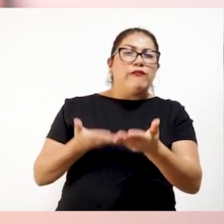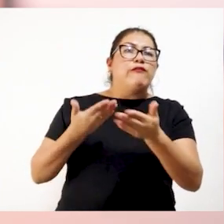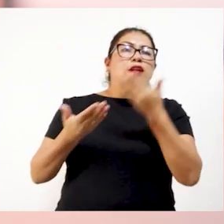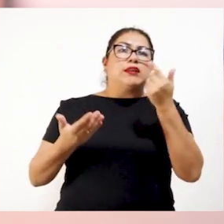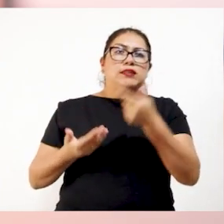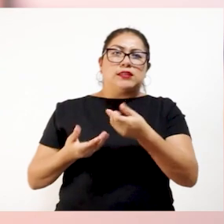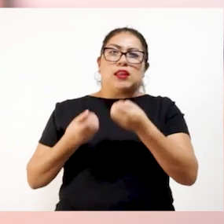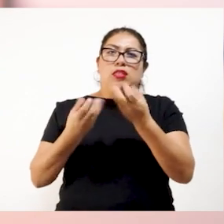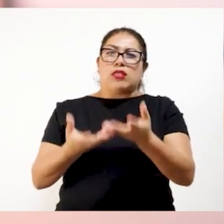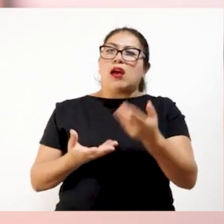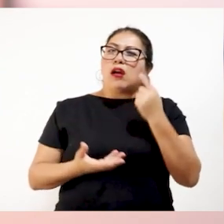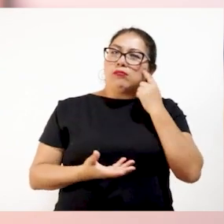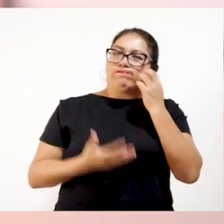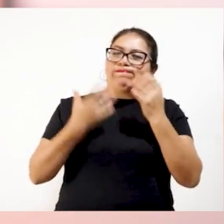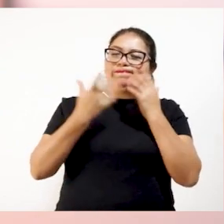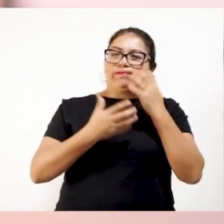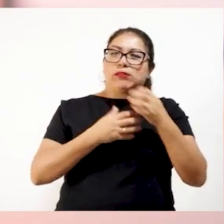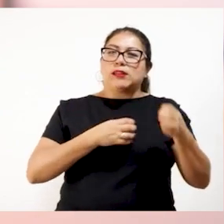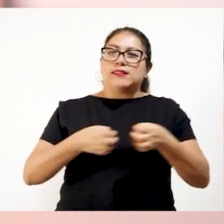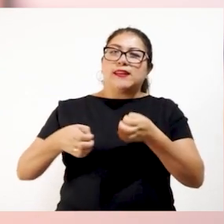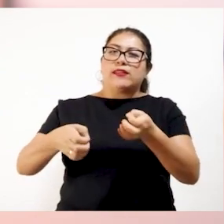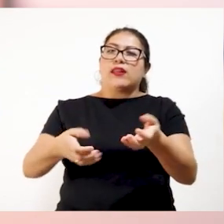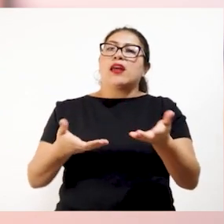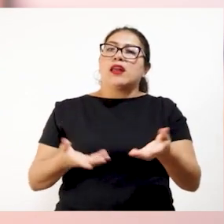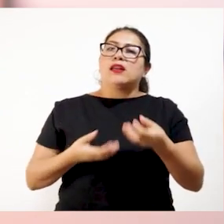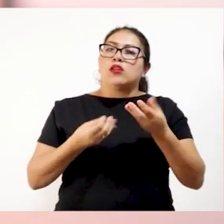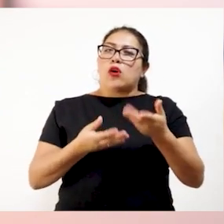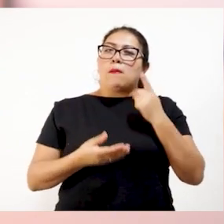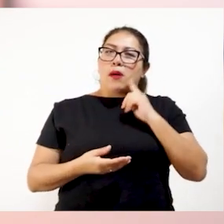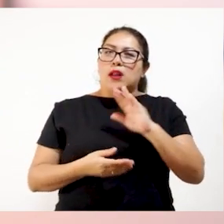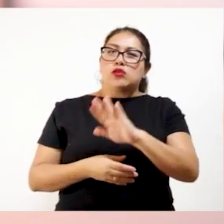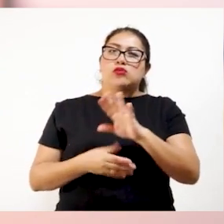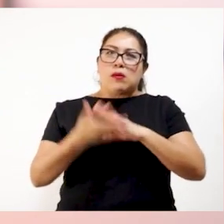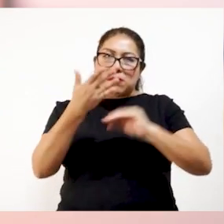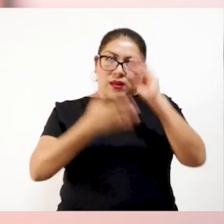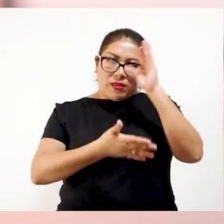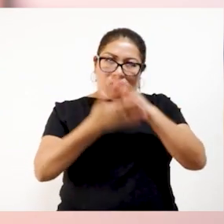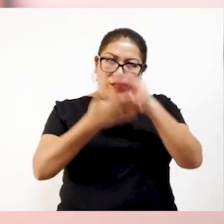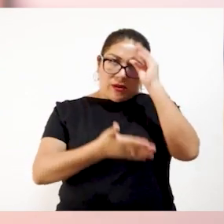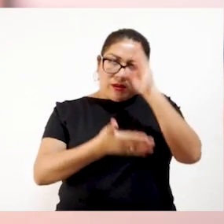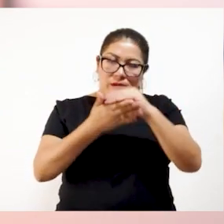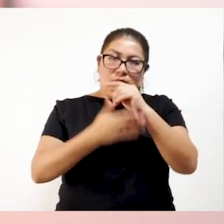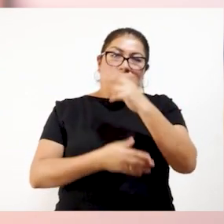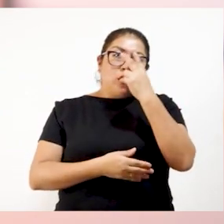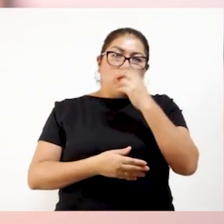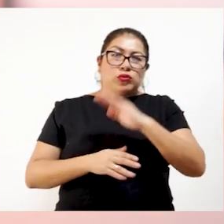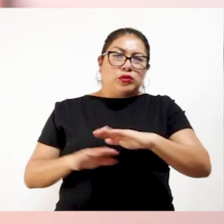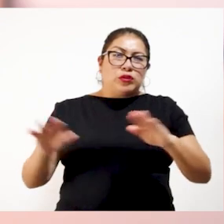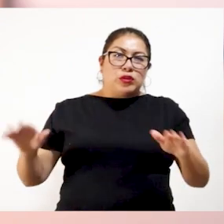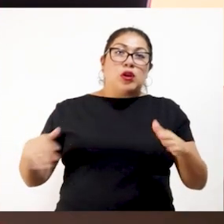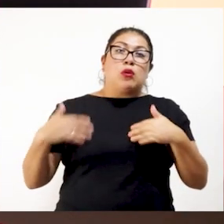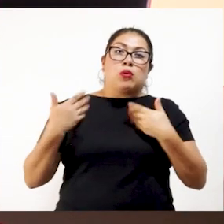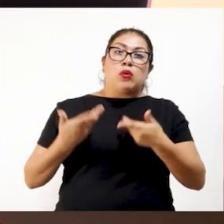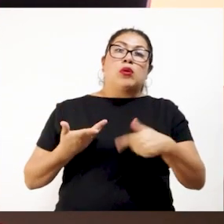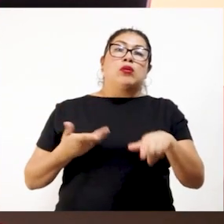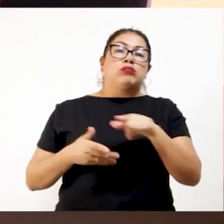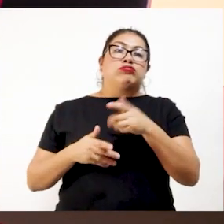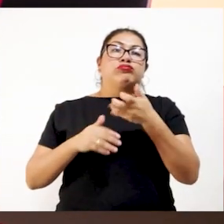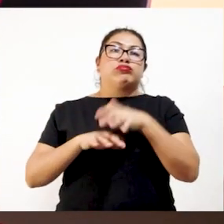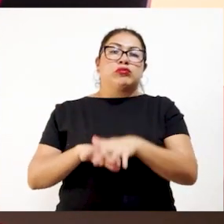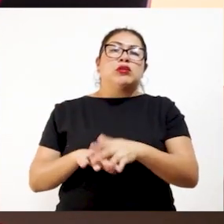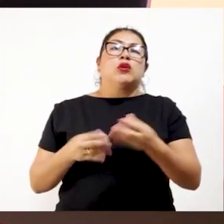que cuenten pues, con esas estrategias que necesitan pues, para que la educación que reciben, como decimos, sea totalmente